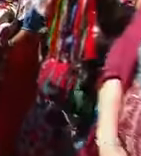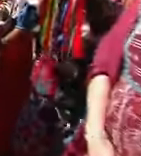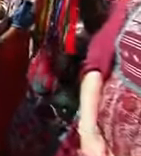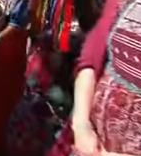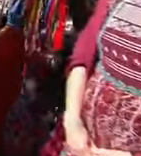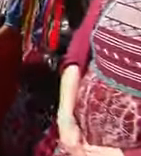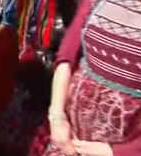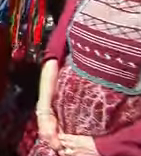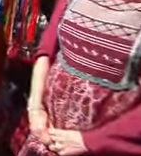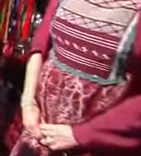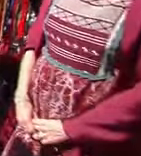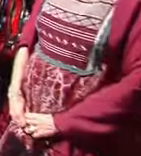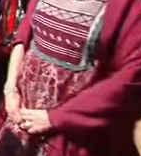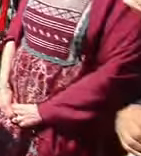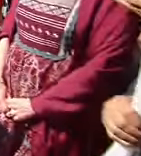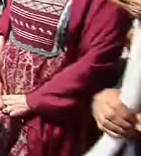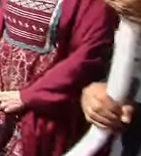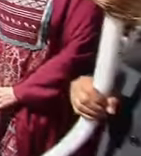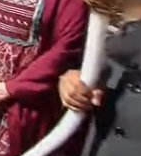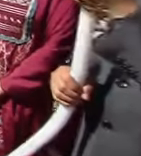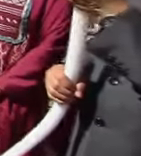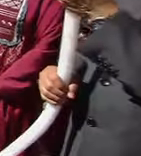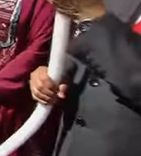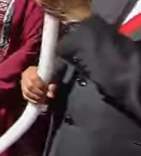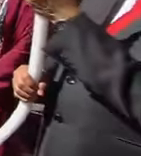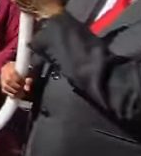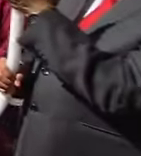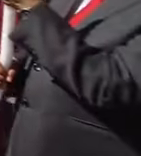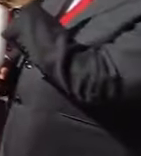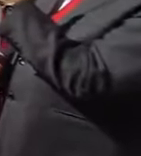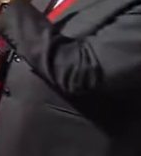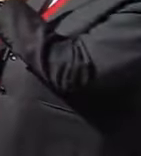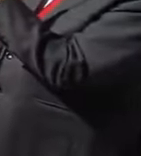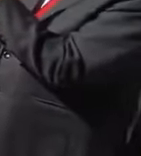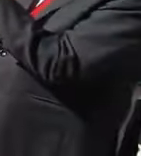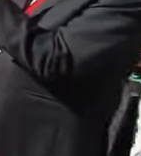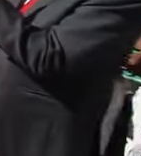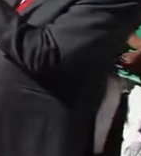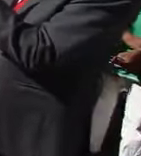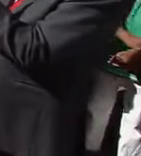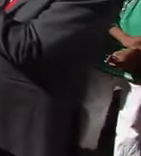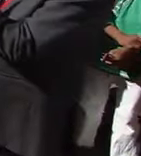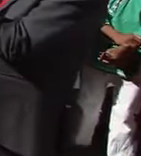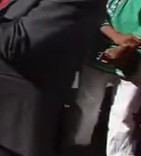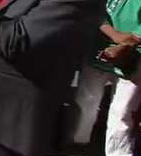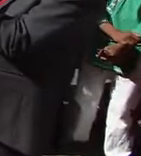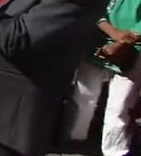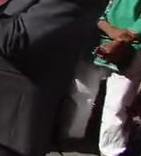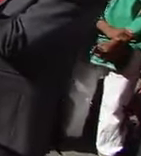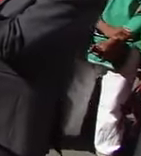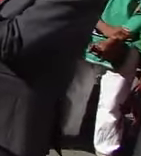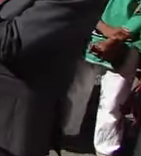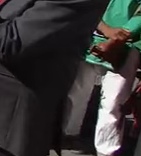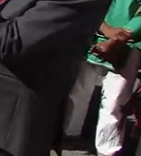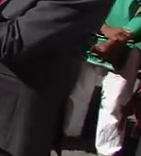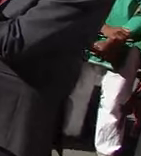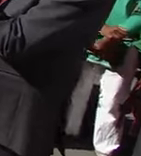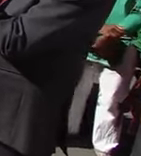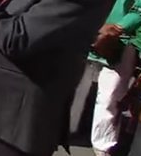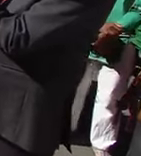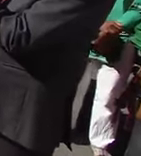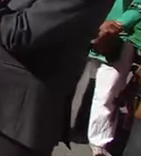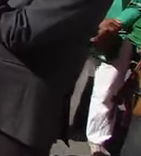y pidamos a las deidades, a la naturaleza, agradezcamos y sobre todo revaloremos todo